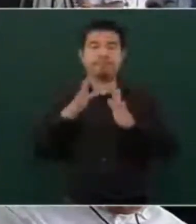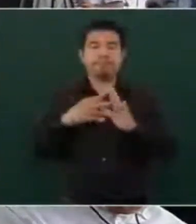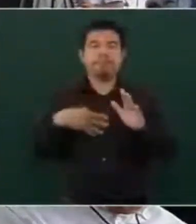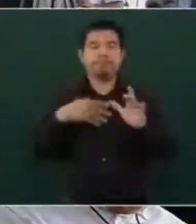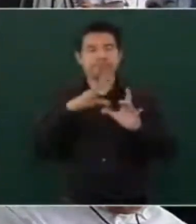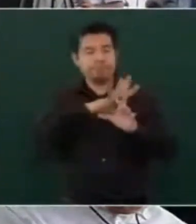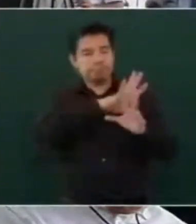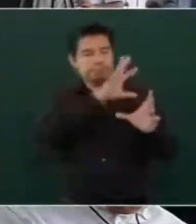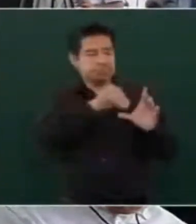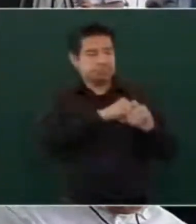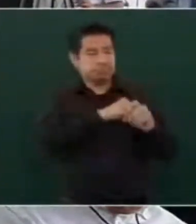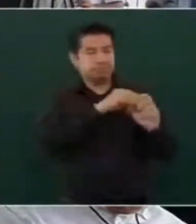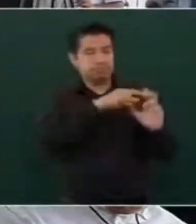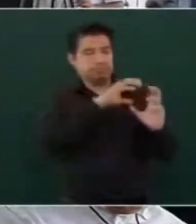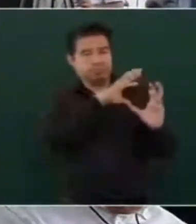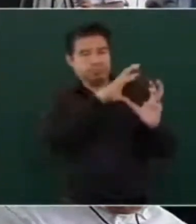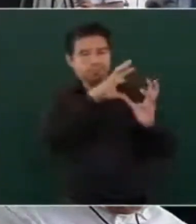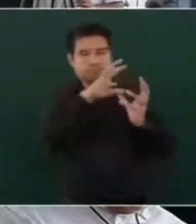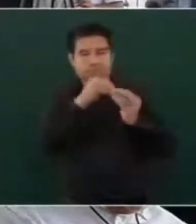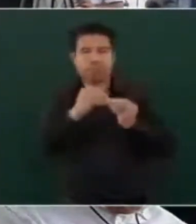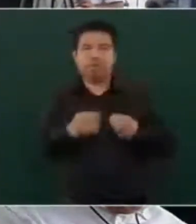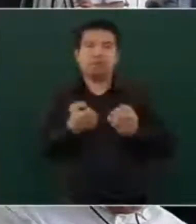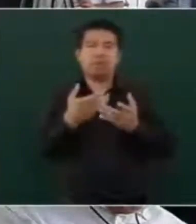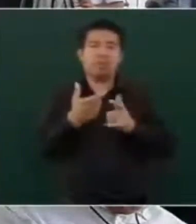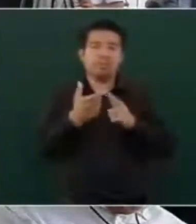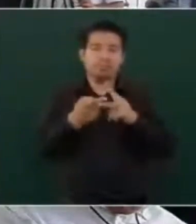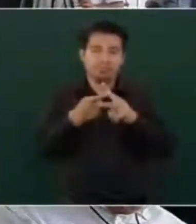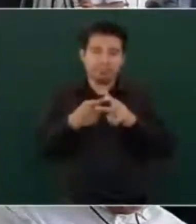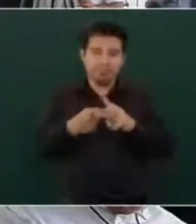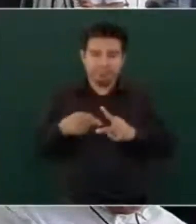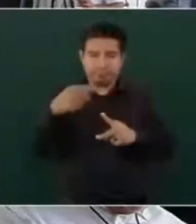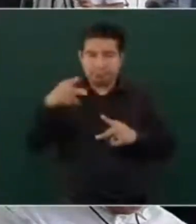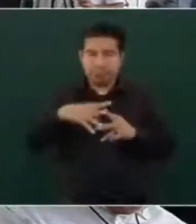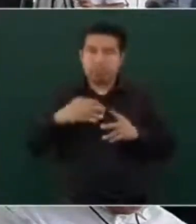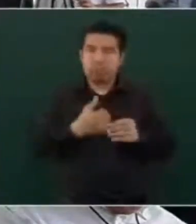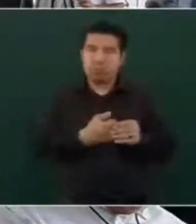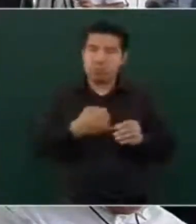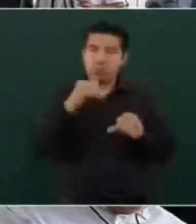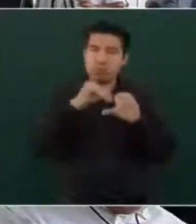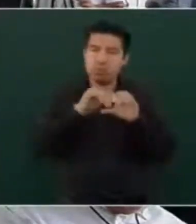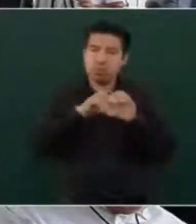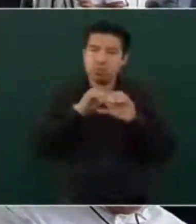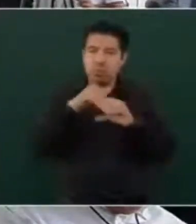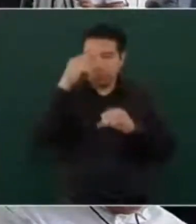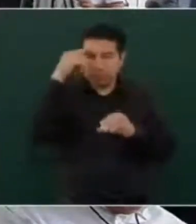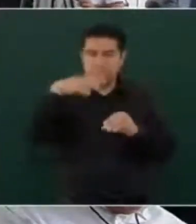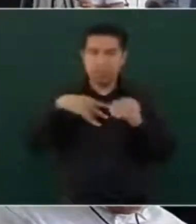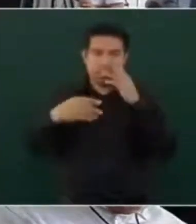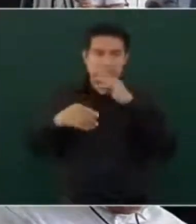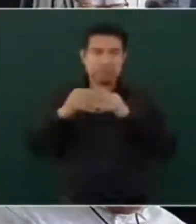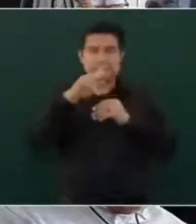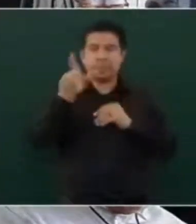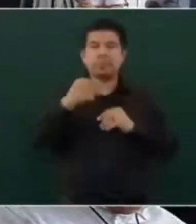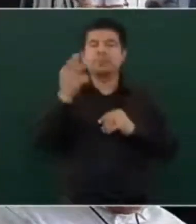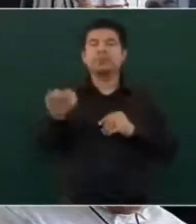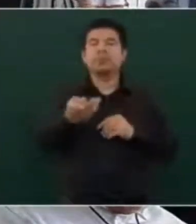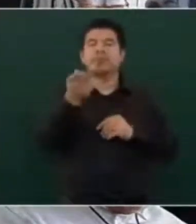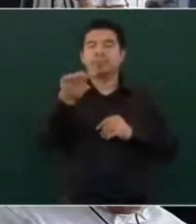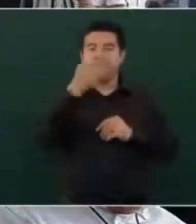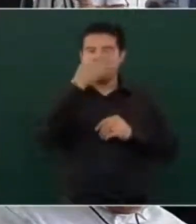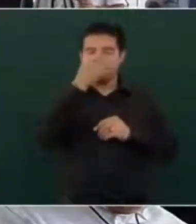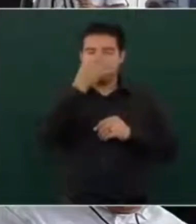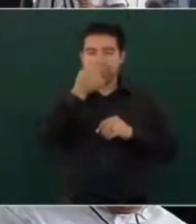acumulado de los gobiernos estatales que también han seguido su ejemplo. Y por último, si me lo permite, preguntarle a la secretaria